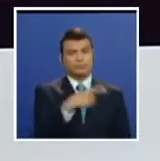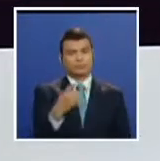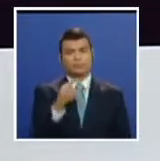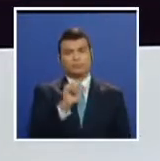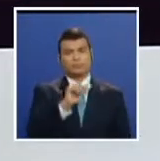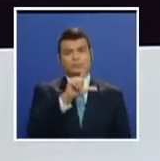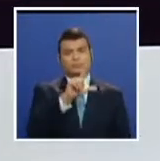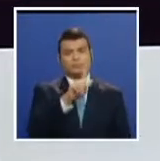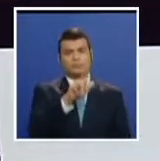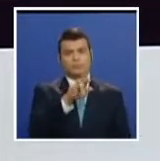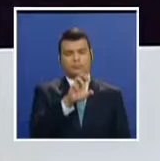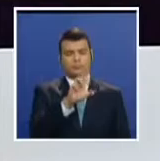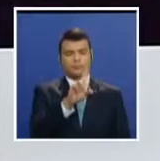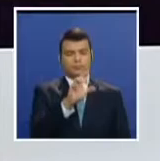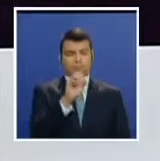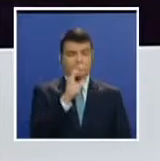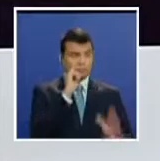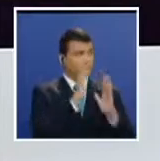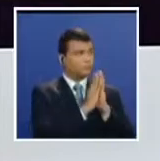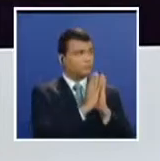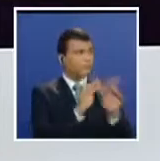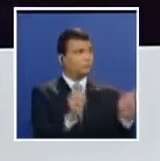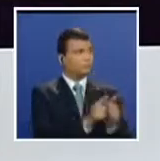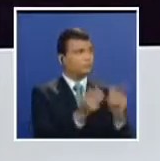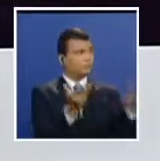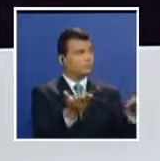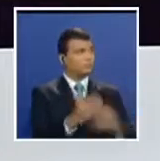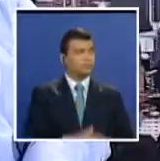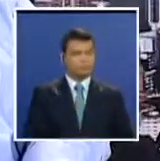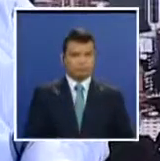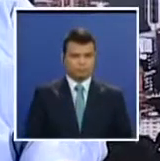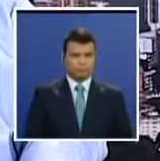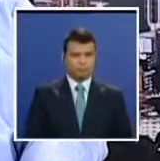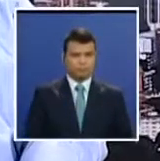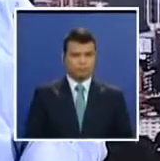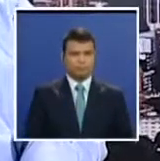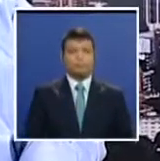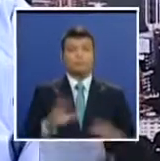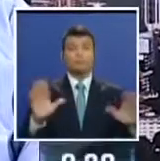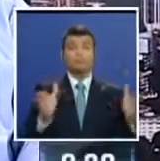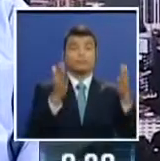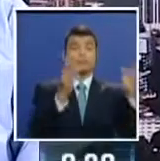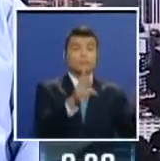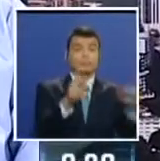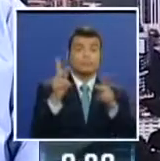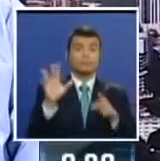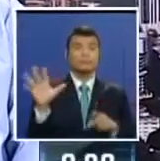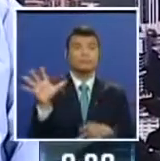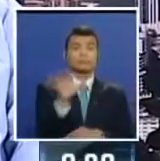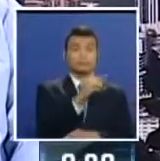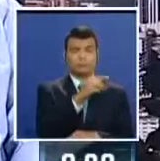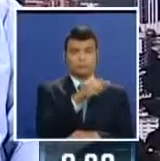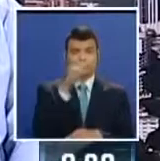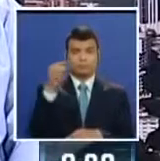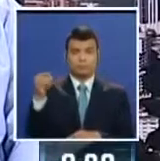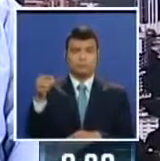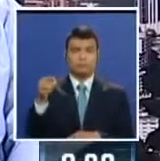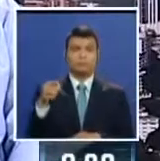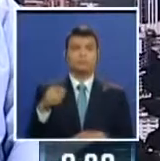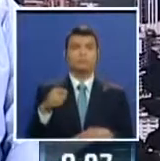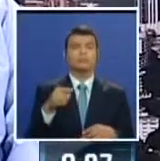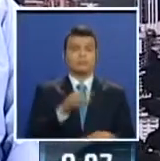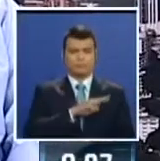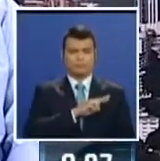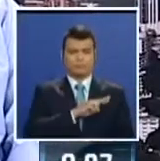cruz por favor le vamos a pedir una conclusión un mensaje final invitamos a todos los a